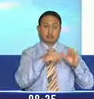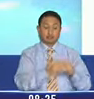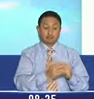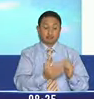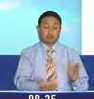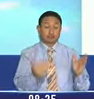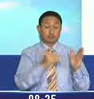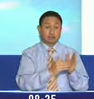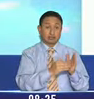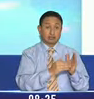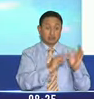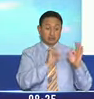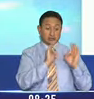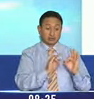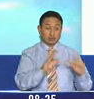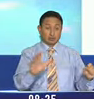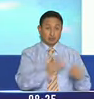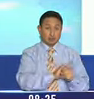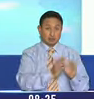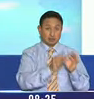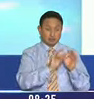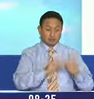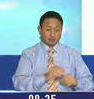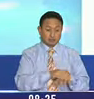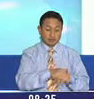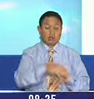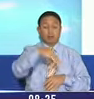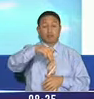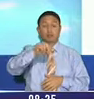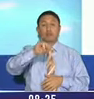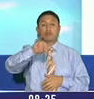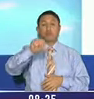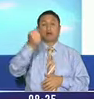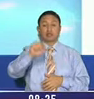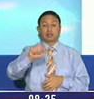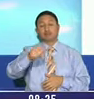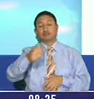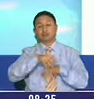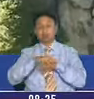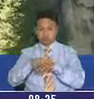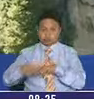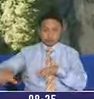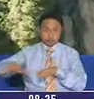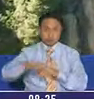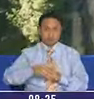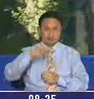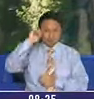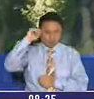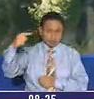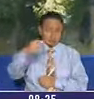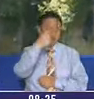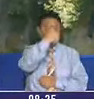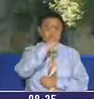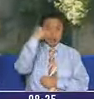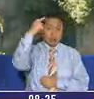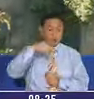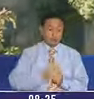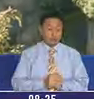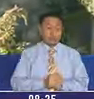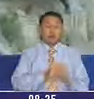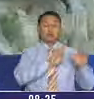y sean tratadas de forma integral la cuenca del río Monjas y otras cuencas semejantes. Recordemos que en Carapungo cerca de